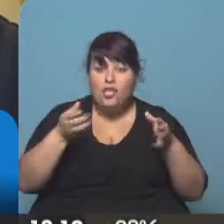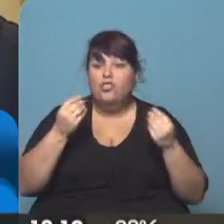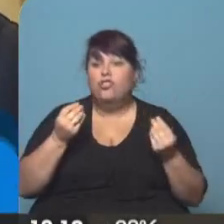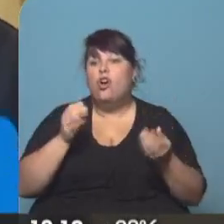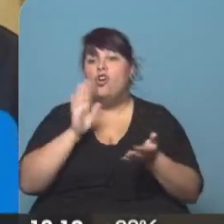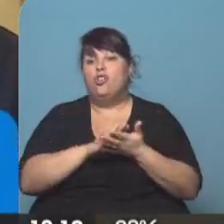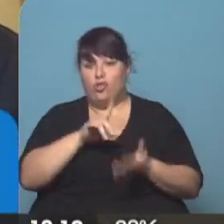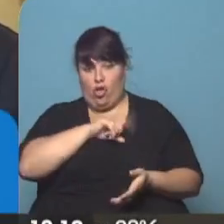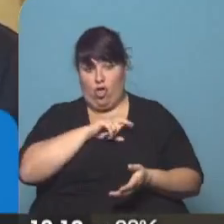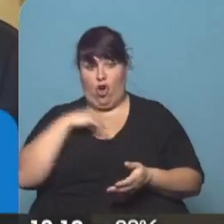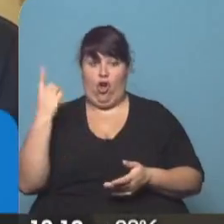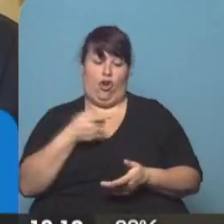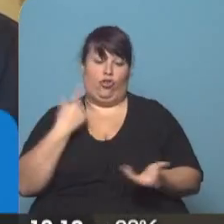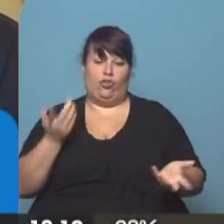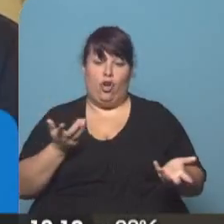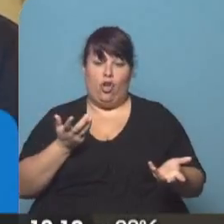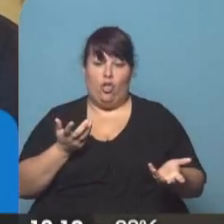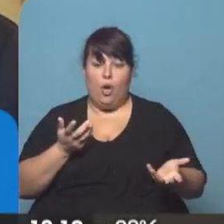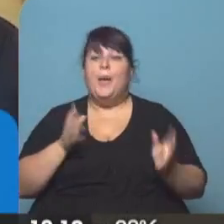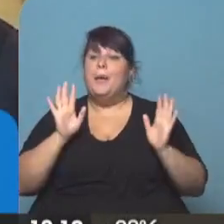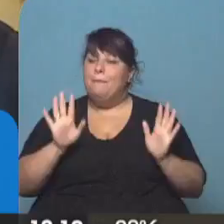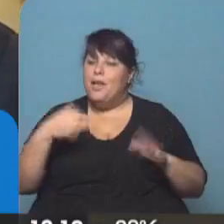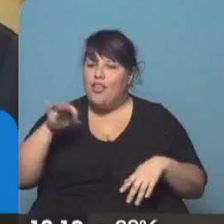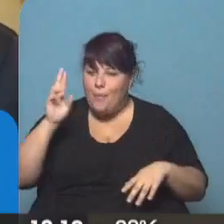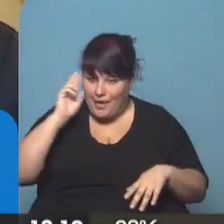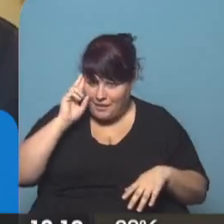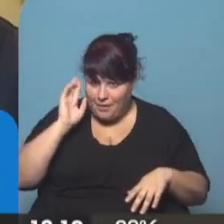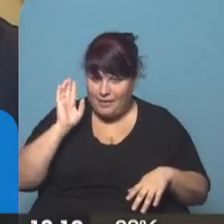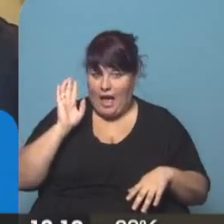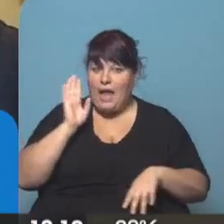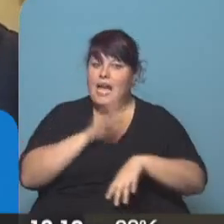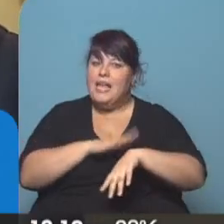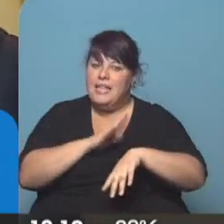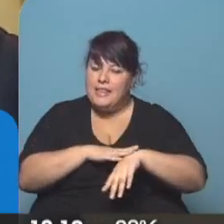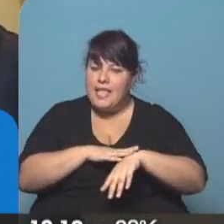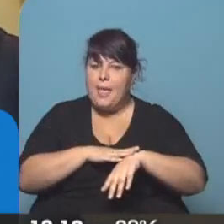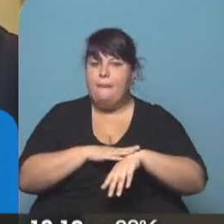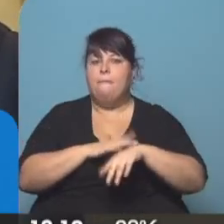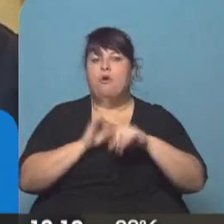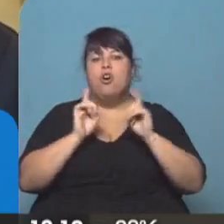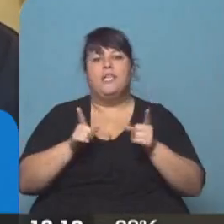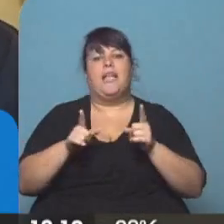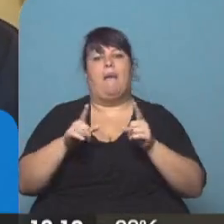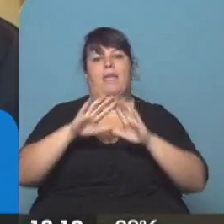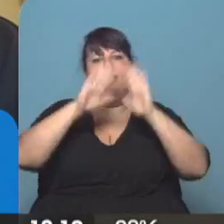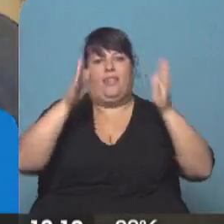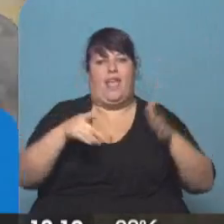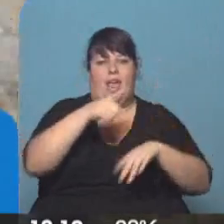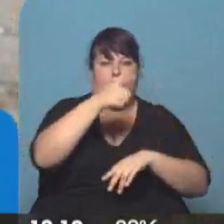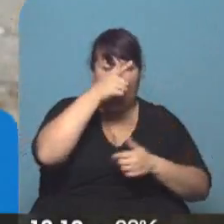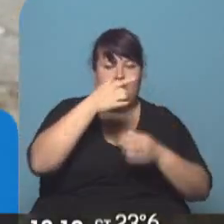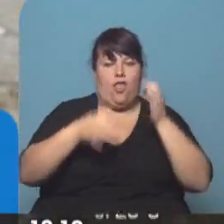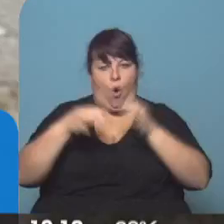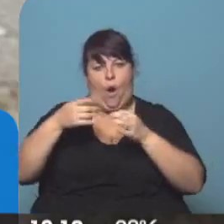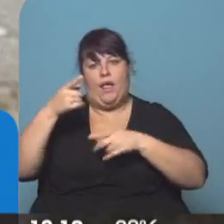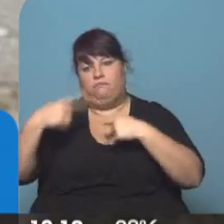con el dolor que nos produce esto. Pero tenemos que ser respetuosos de los tiempos y de las instituciones. Y